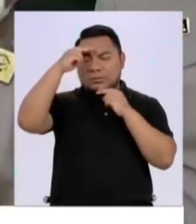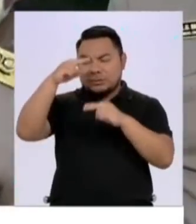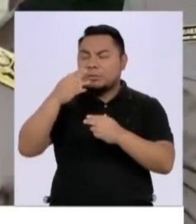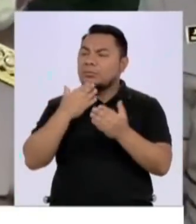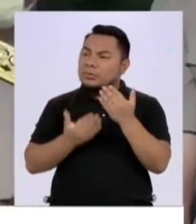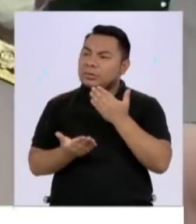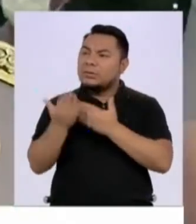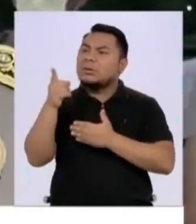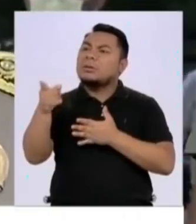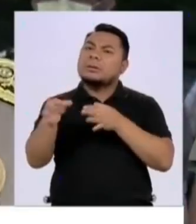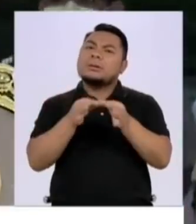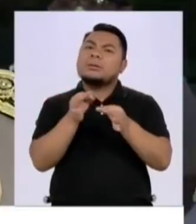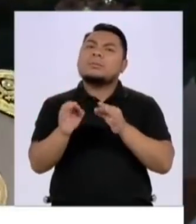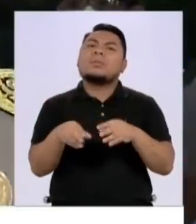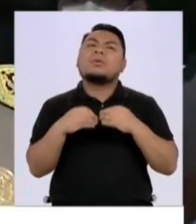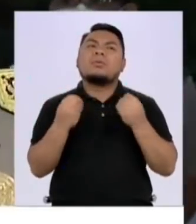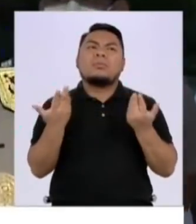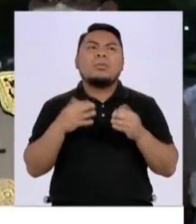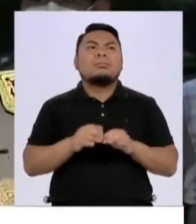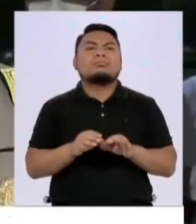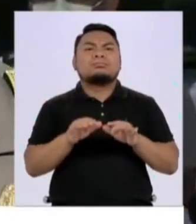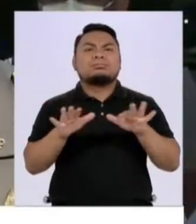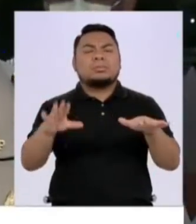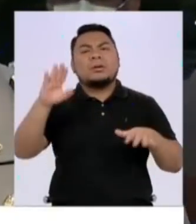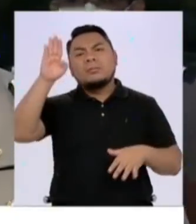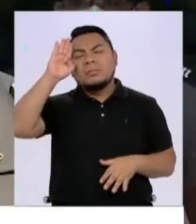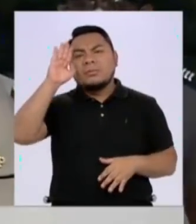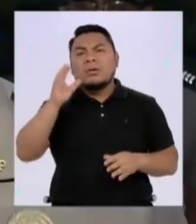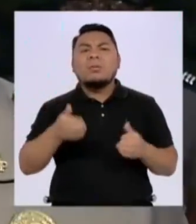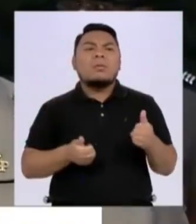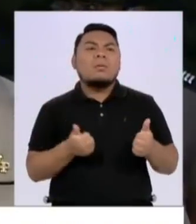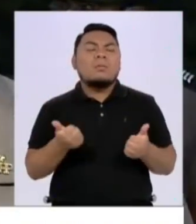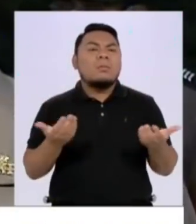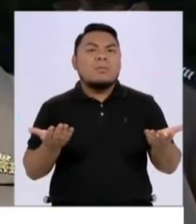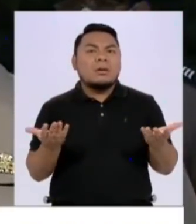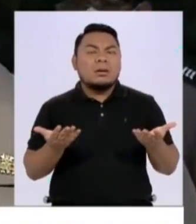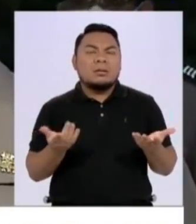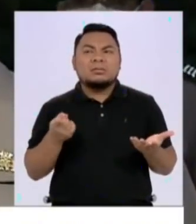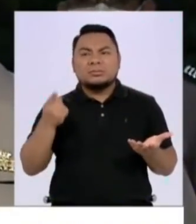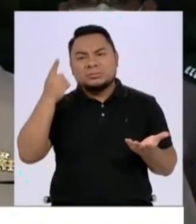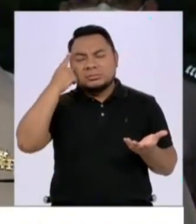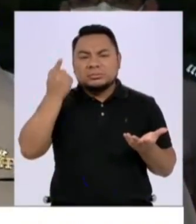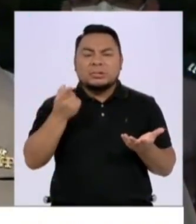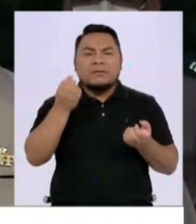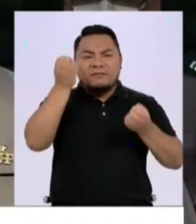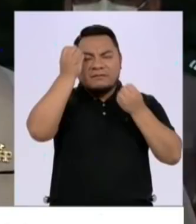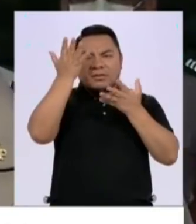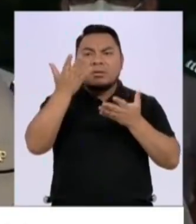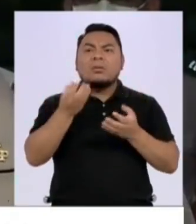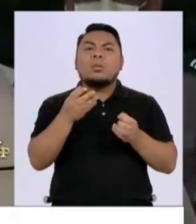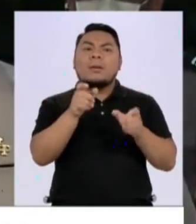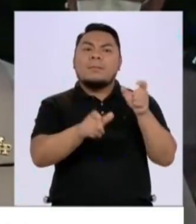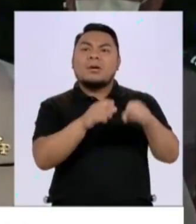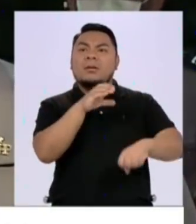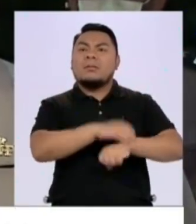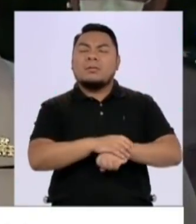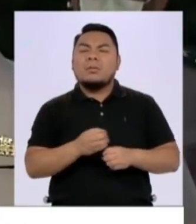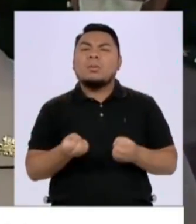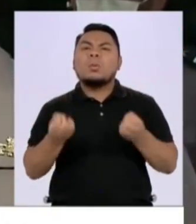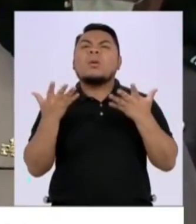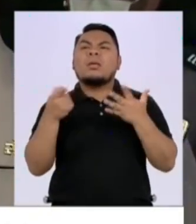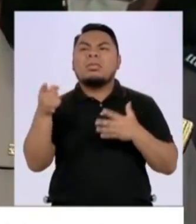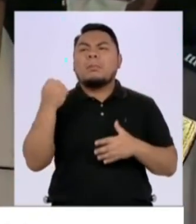Explíquenos cómo va el despliegue policial, cuál es el balance que se puede manejar a esta hora del día en cuanto a las personas detenidas